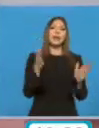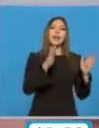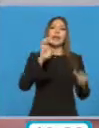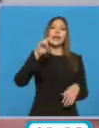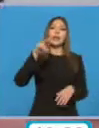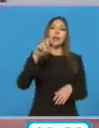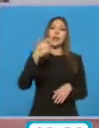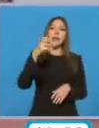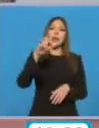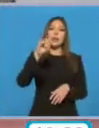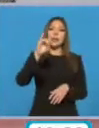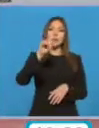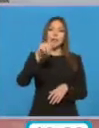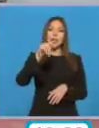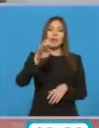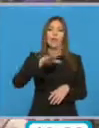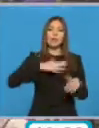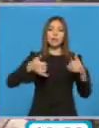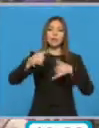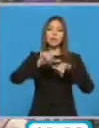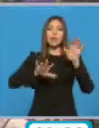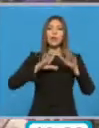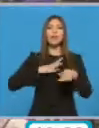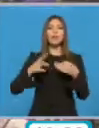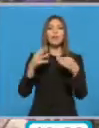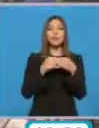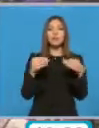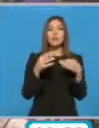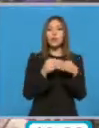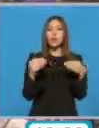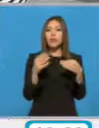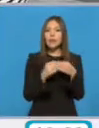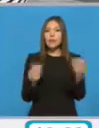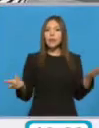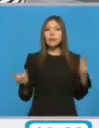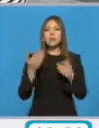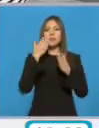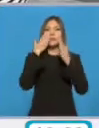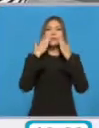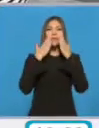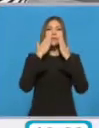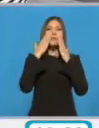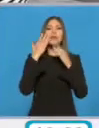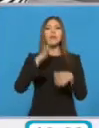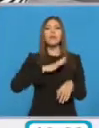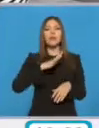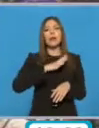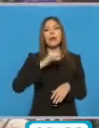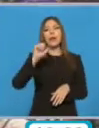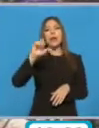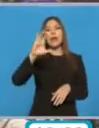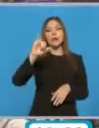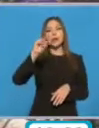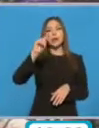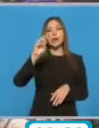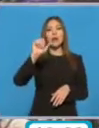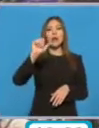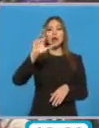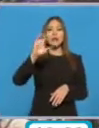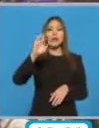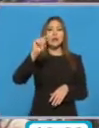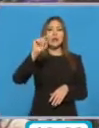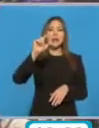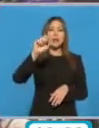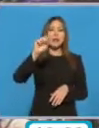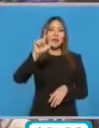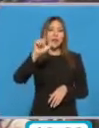frutas y es bueno, es sensacional porque imagínate, tiene ácido acetalsalicílico que nos va a ayudar